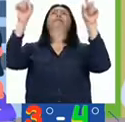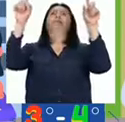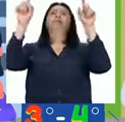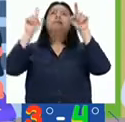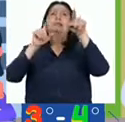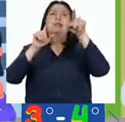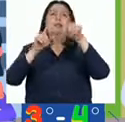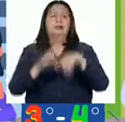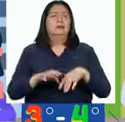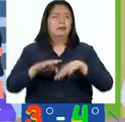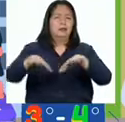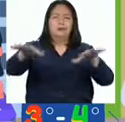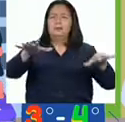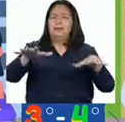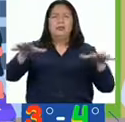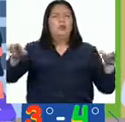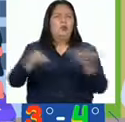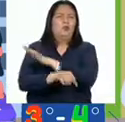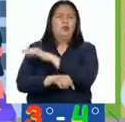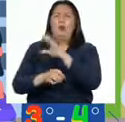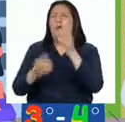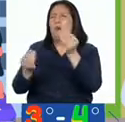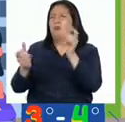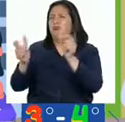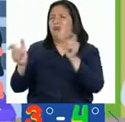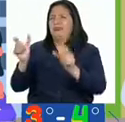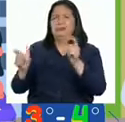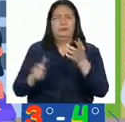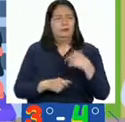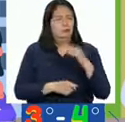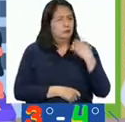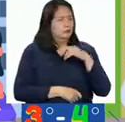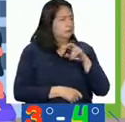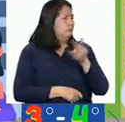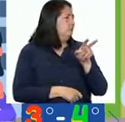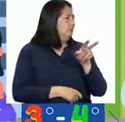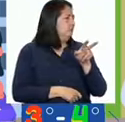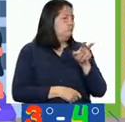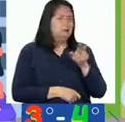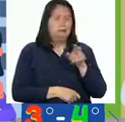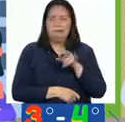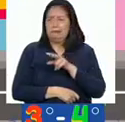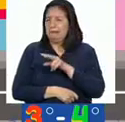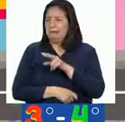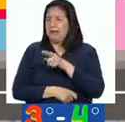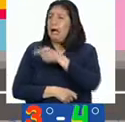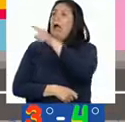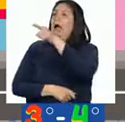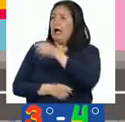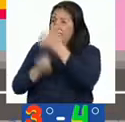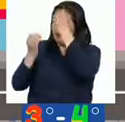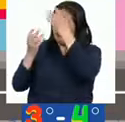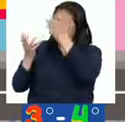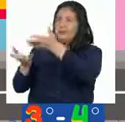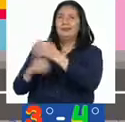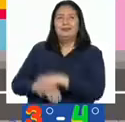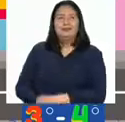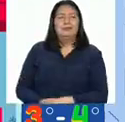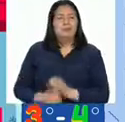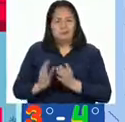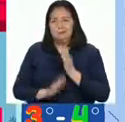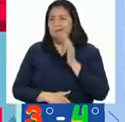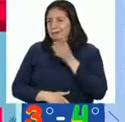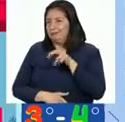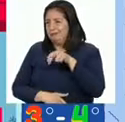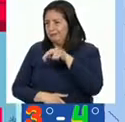dice Espacio total o público. Pablo voltea hacia su derecha y observa una caseta de información. Va